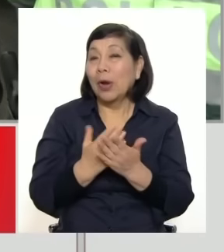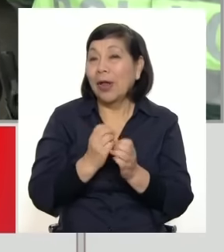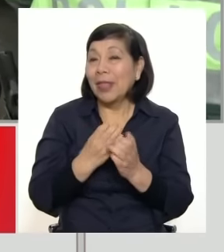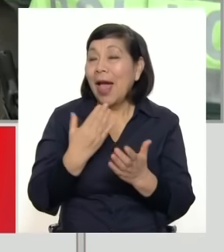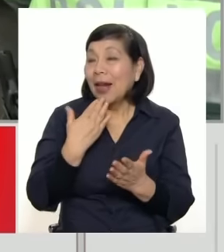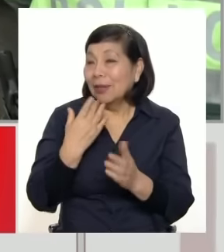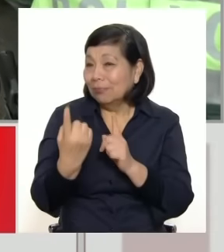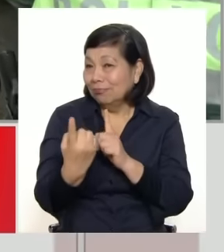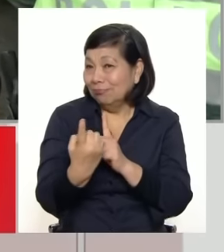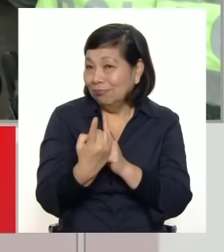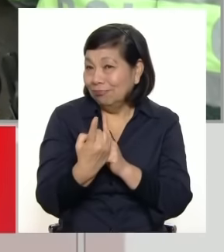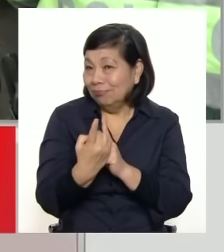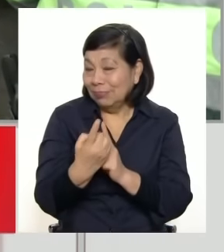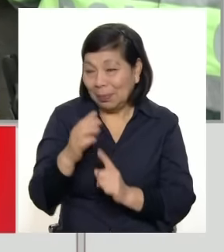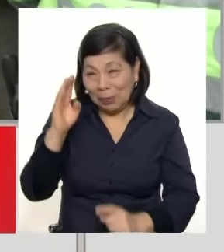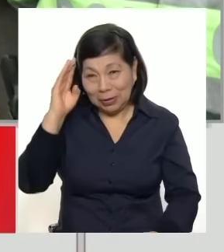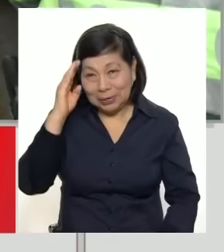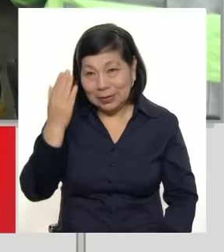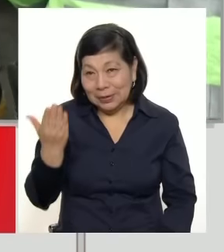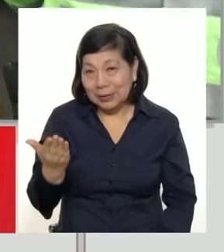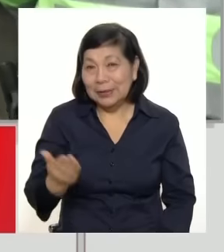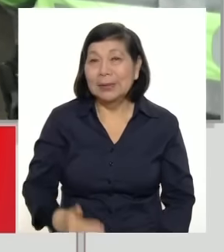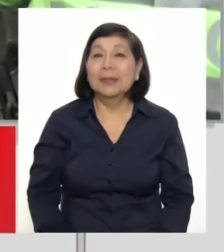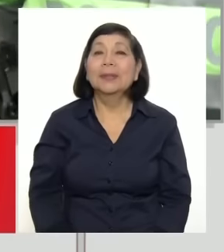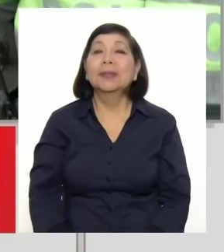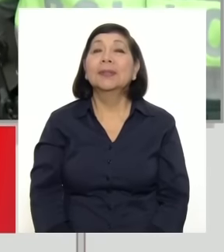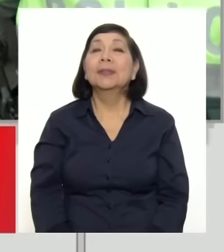por estar con nosotros, general.